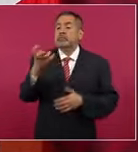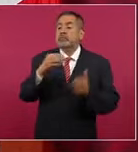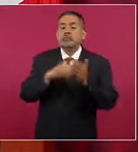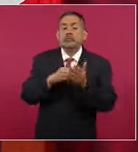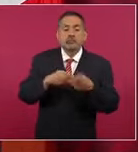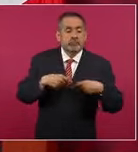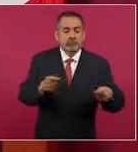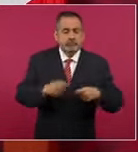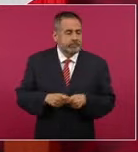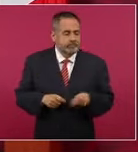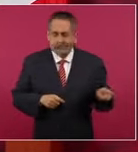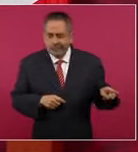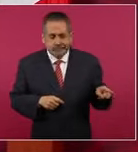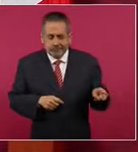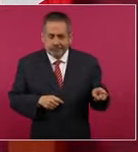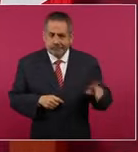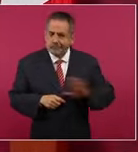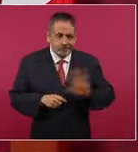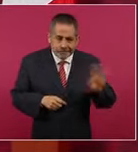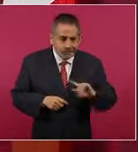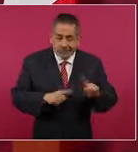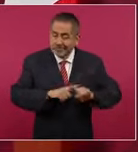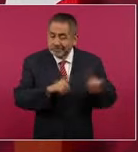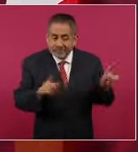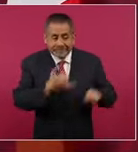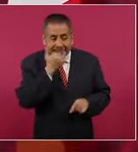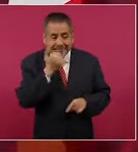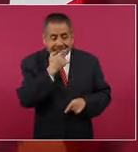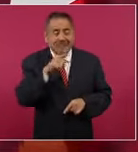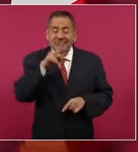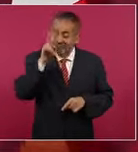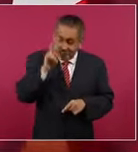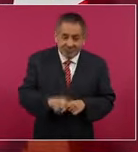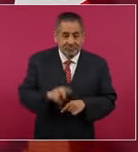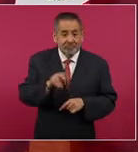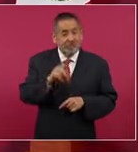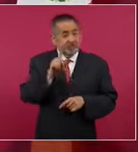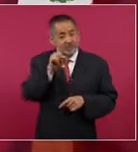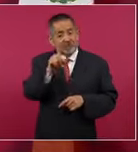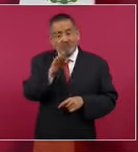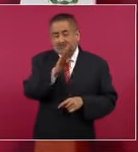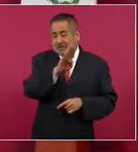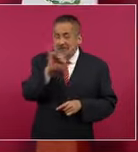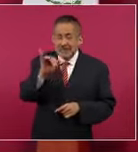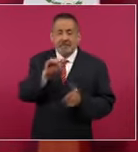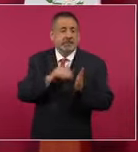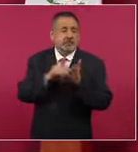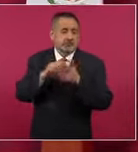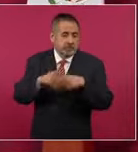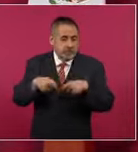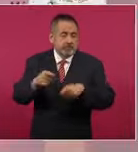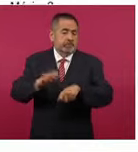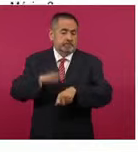ahí sí son más de 1 billón. Imagínense